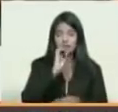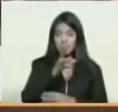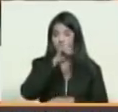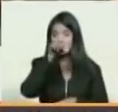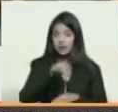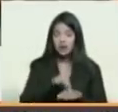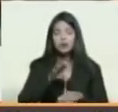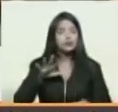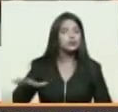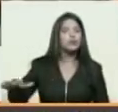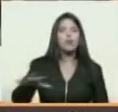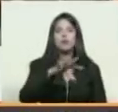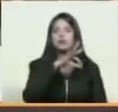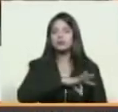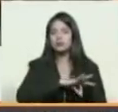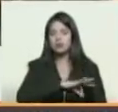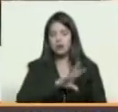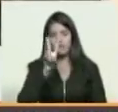toda la sociedad venezolana.